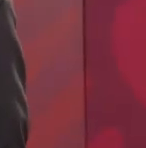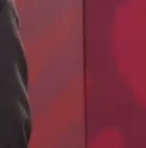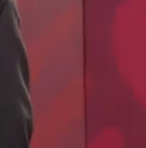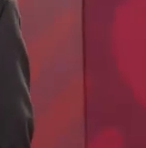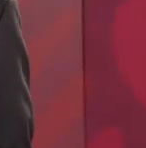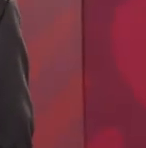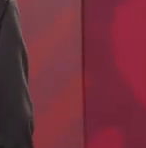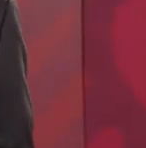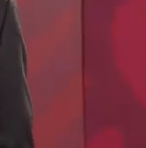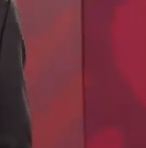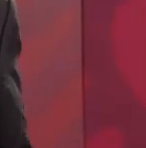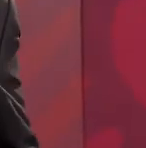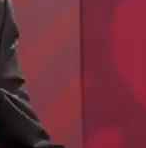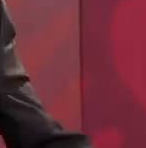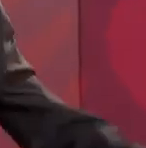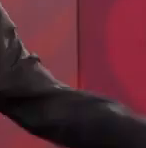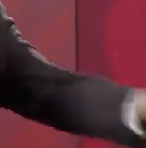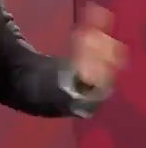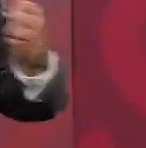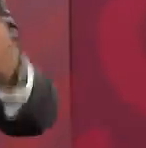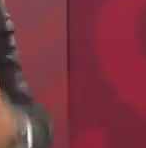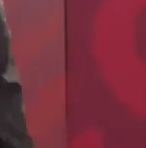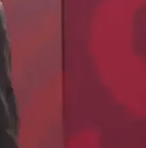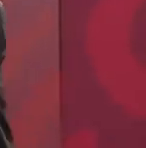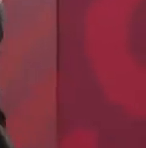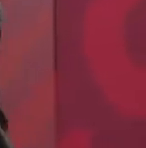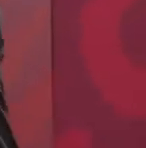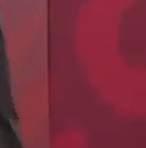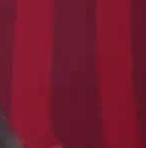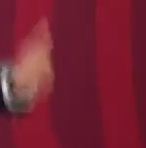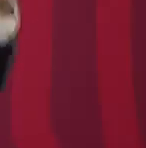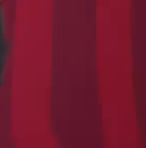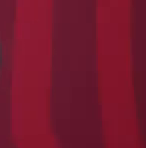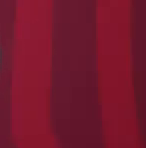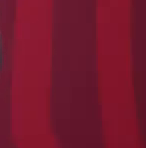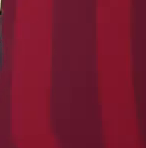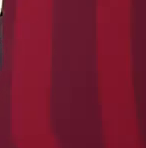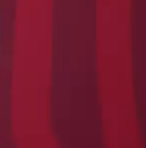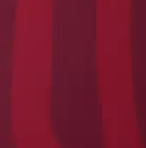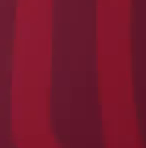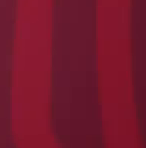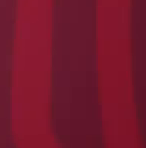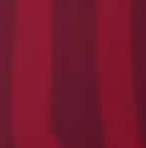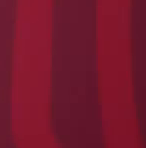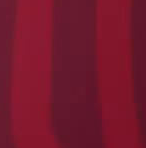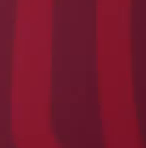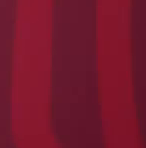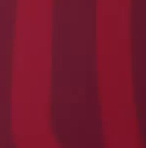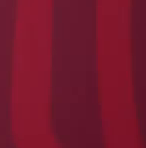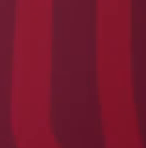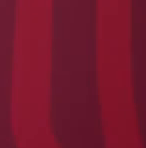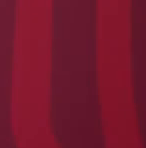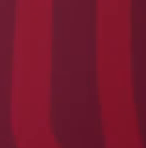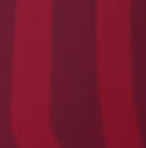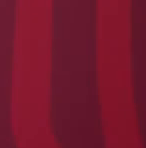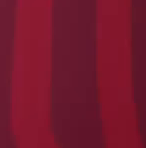aprendido, y ya después, pues, que era por un dinero que tenía